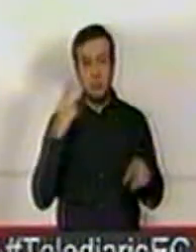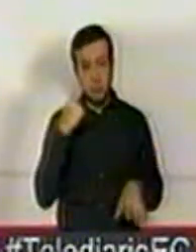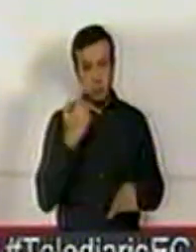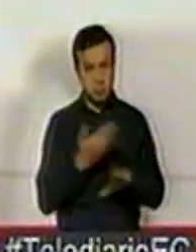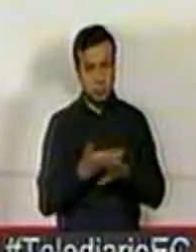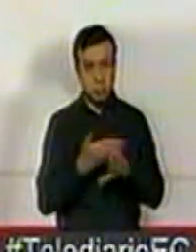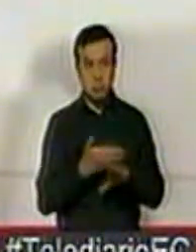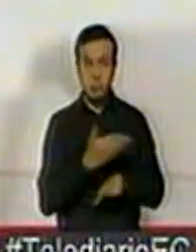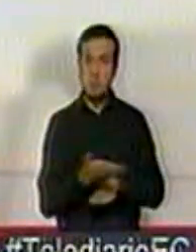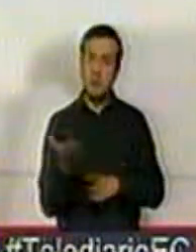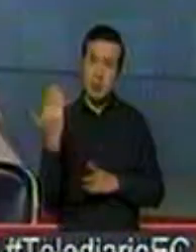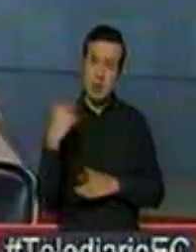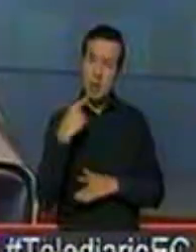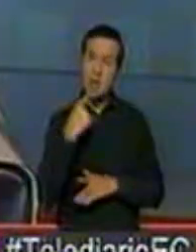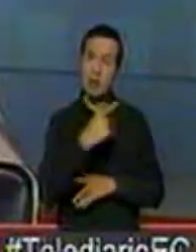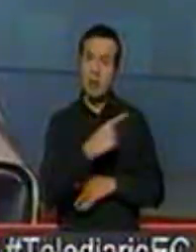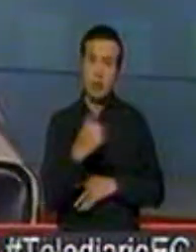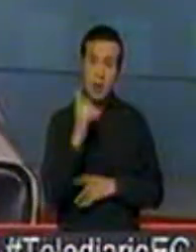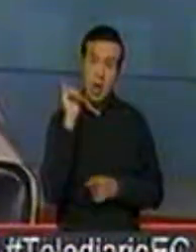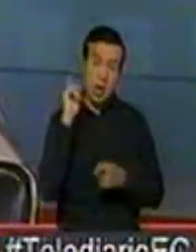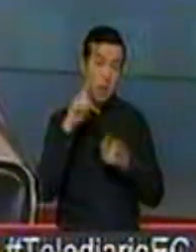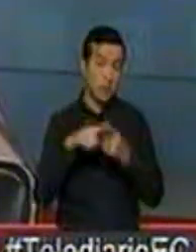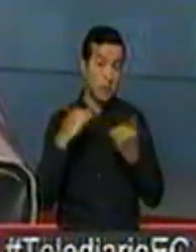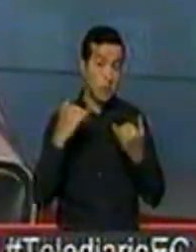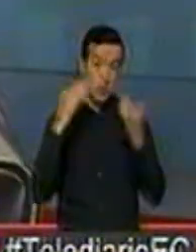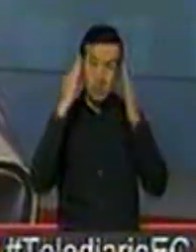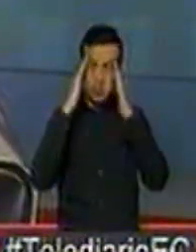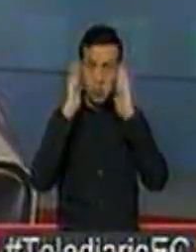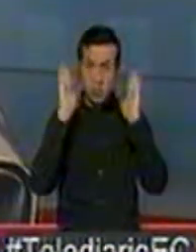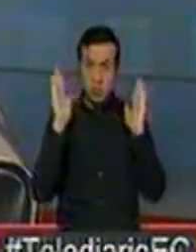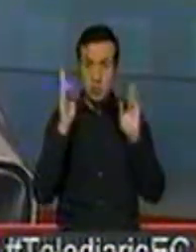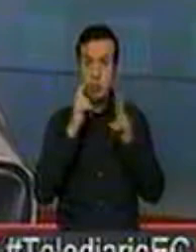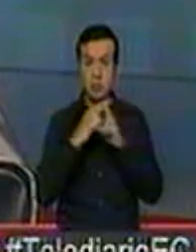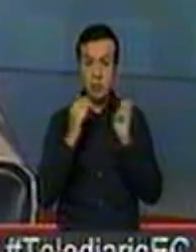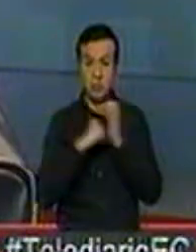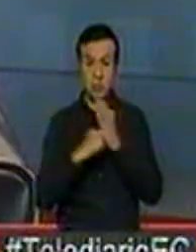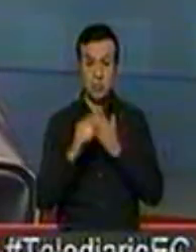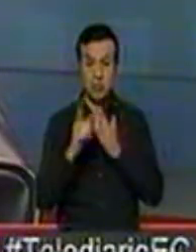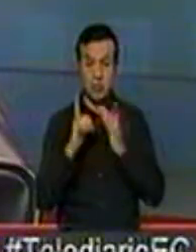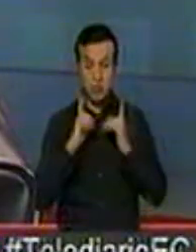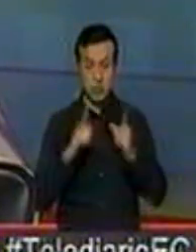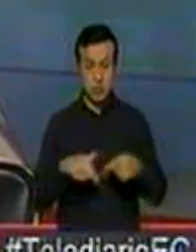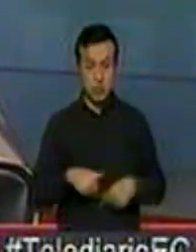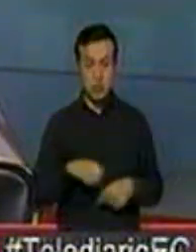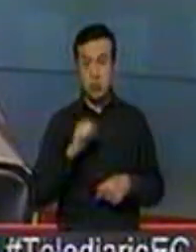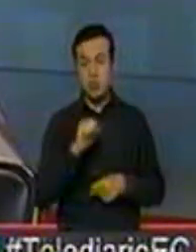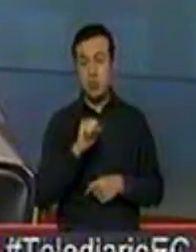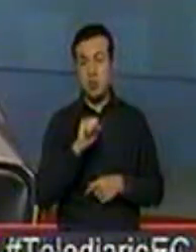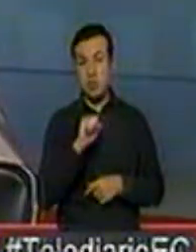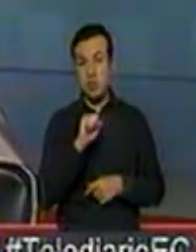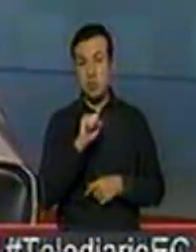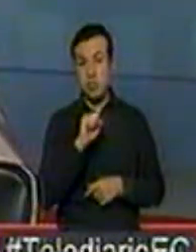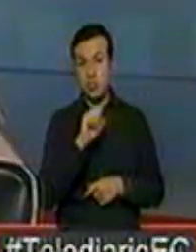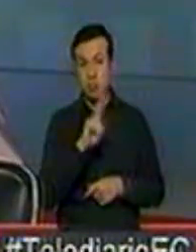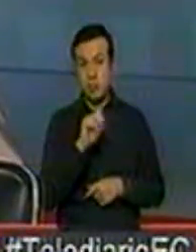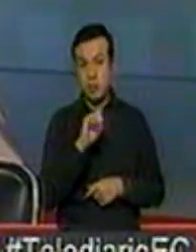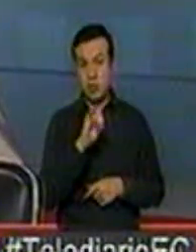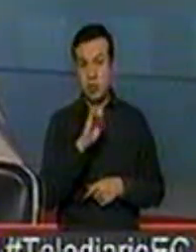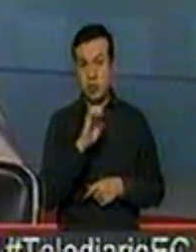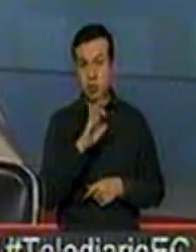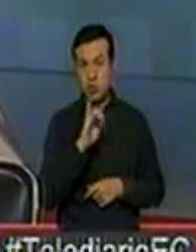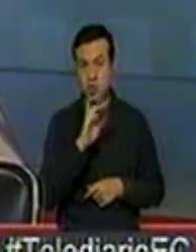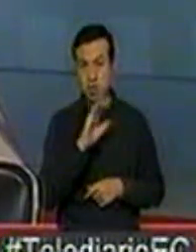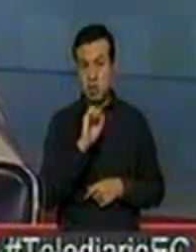dado. O sea, usted nos dice que todavía es incierto el escenario de la exministra de Salud, Verónica Espinosa, con respecto a la jornada del día de hoy.